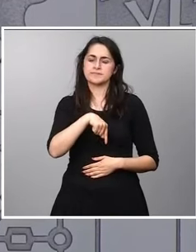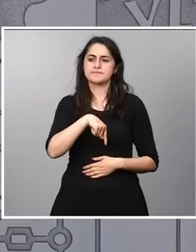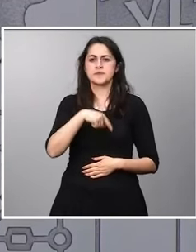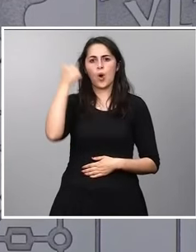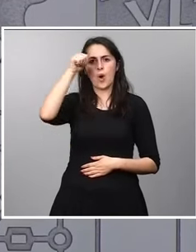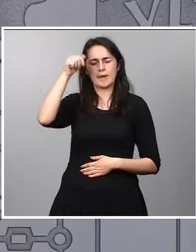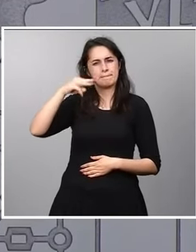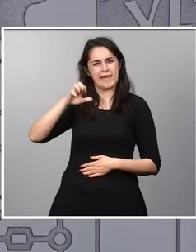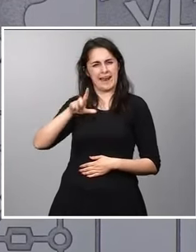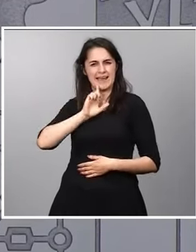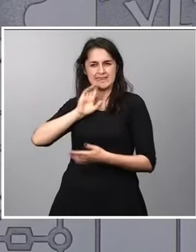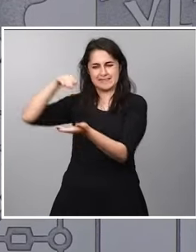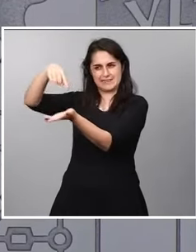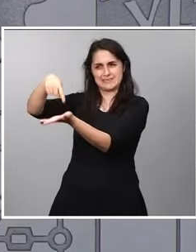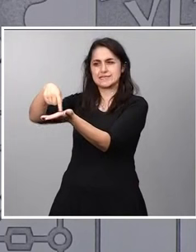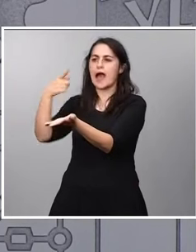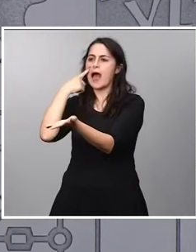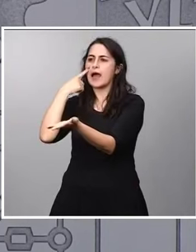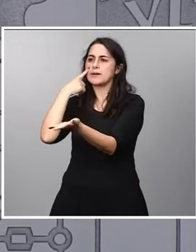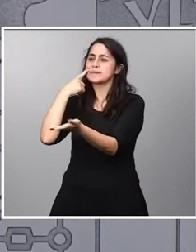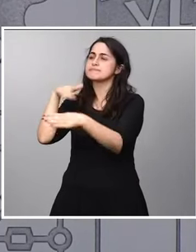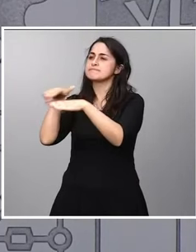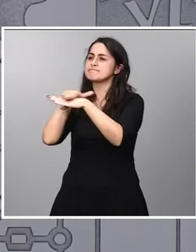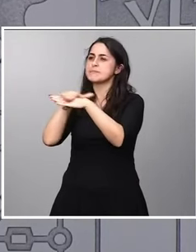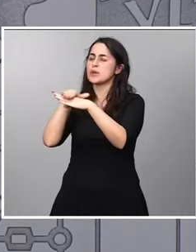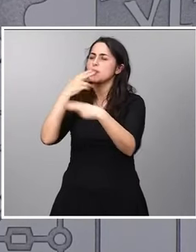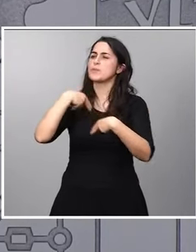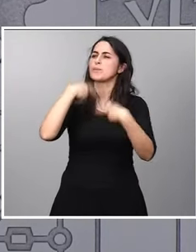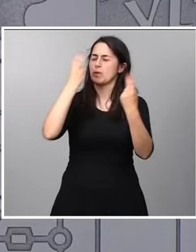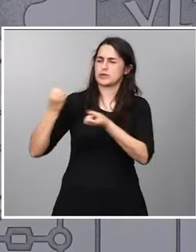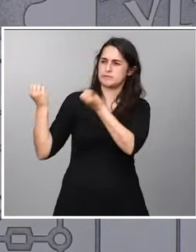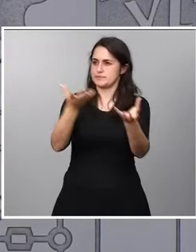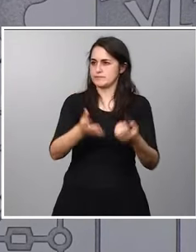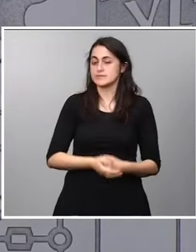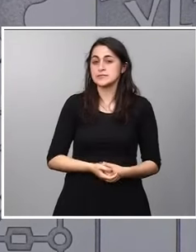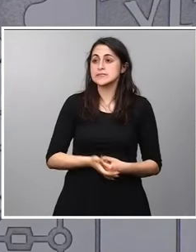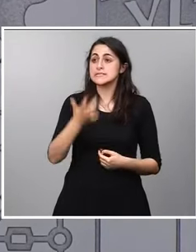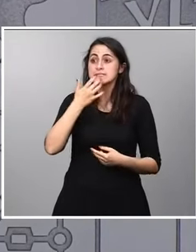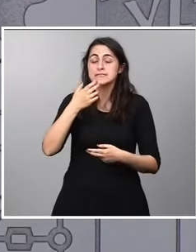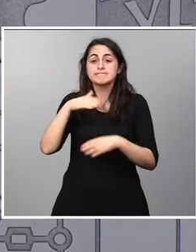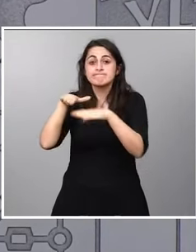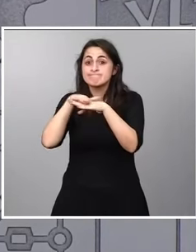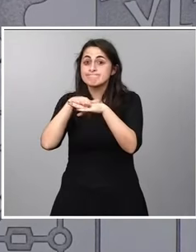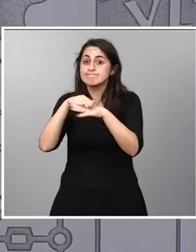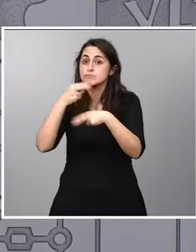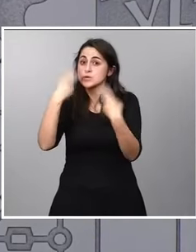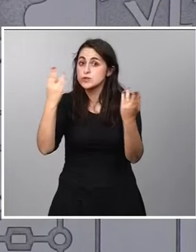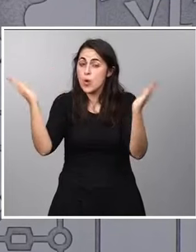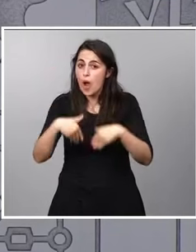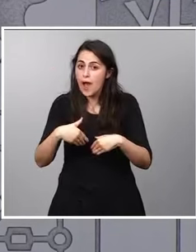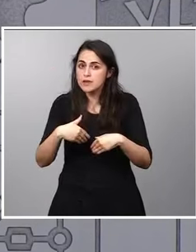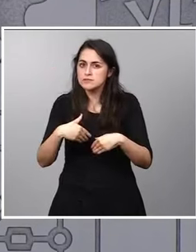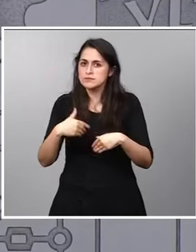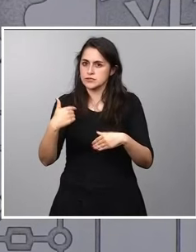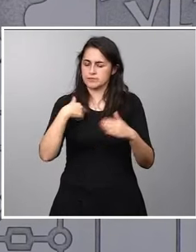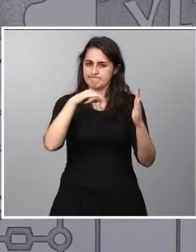exigió disculpas al gobierno argentino en caso de No producirse esas disculpas tomaremos todas